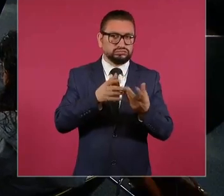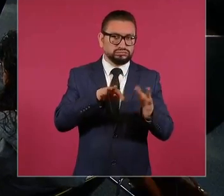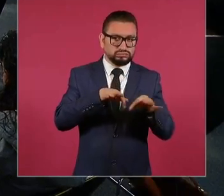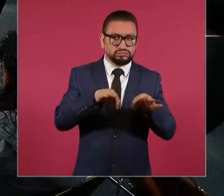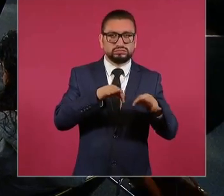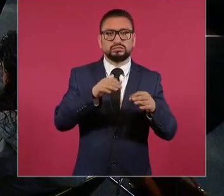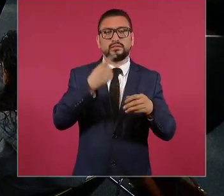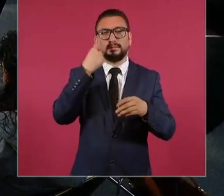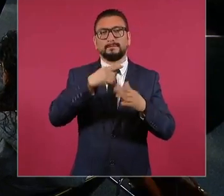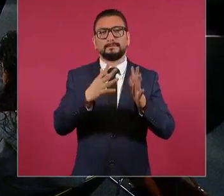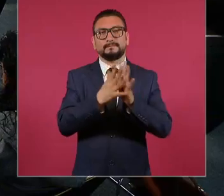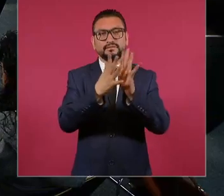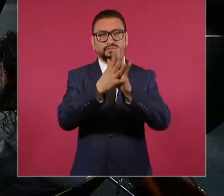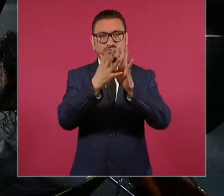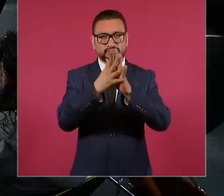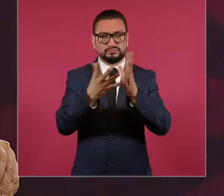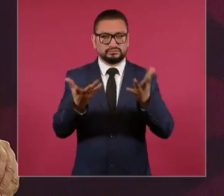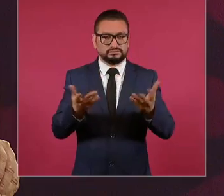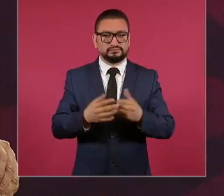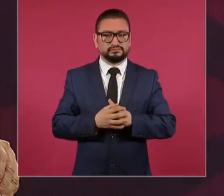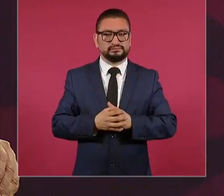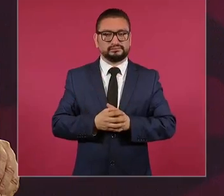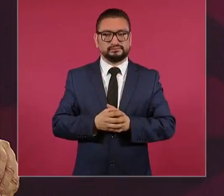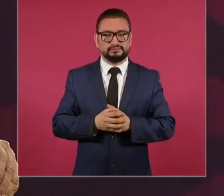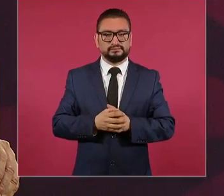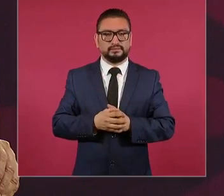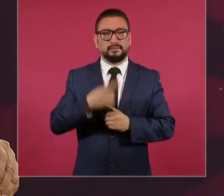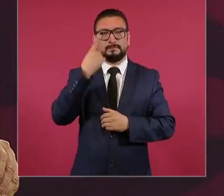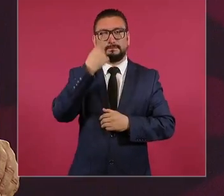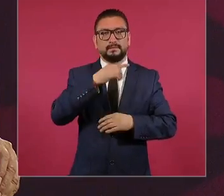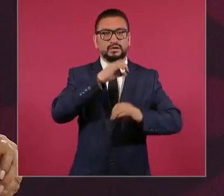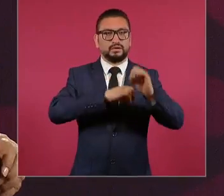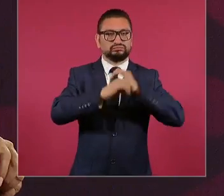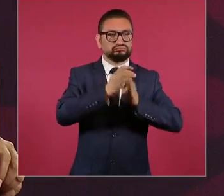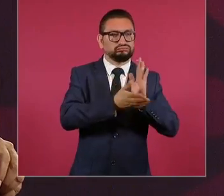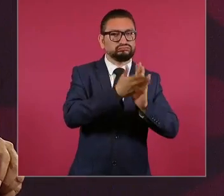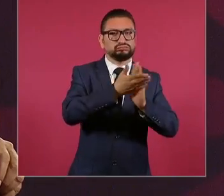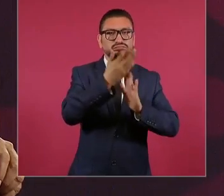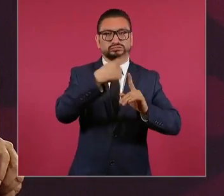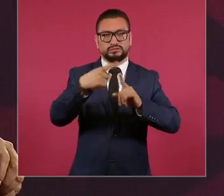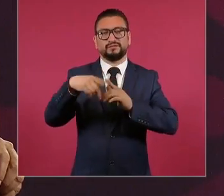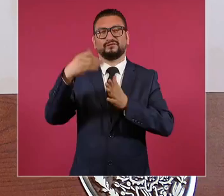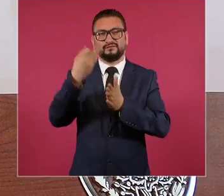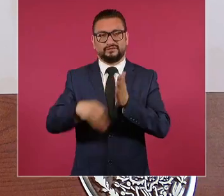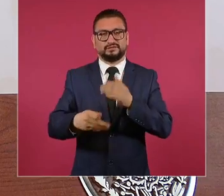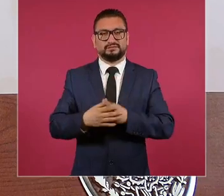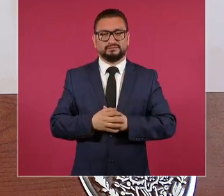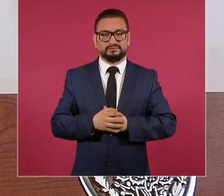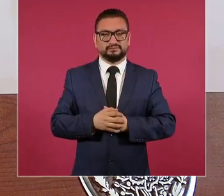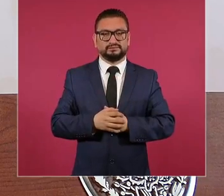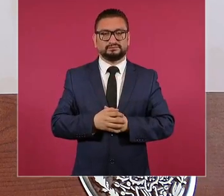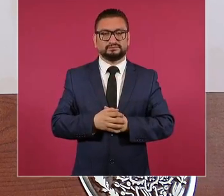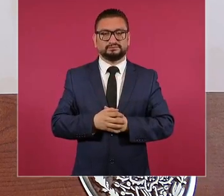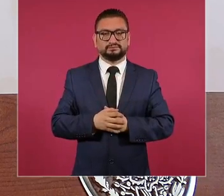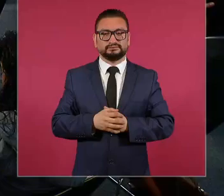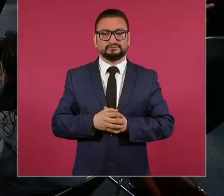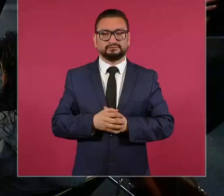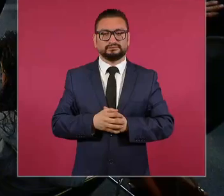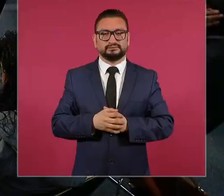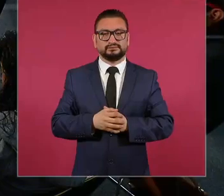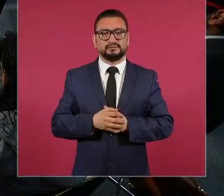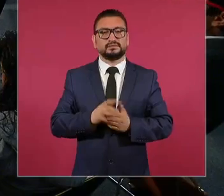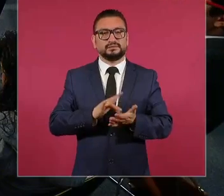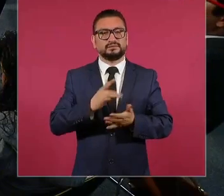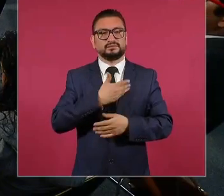de participación para obras públicas que hacen falta muchas gracias